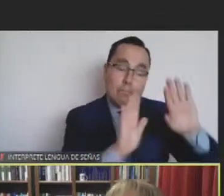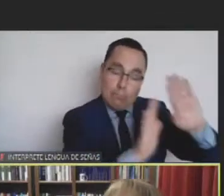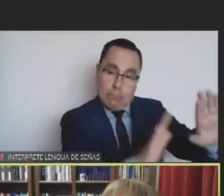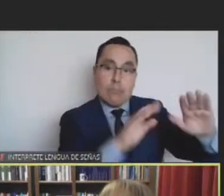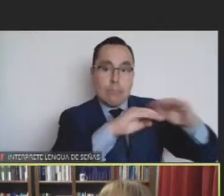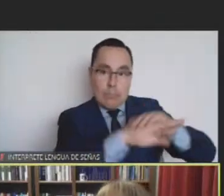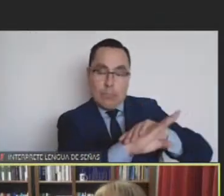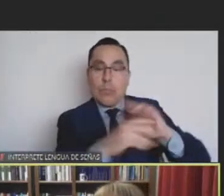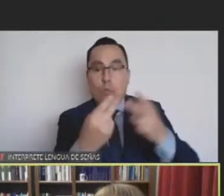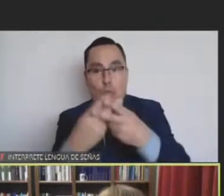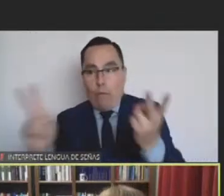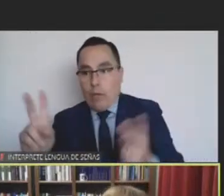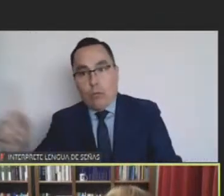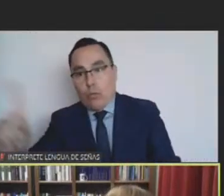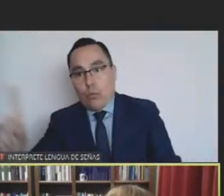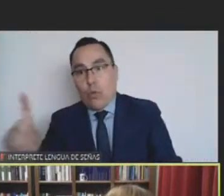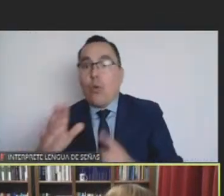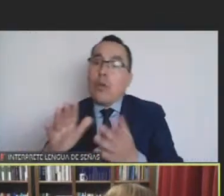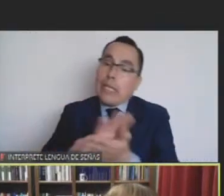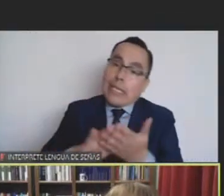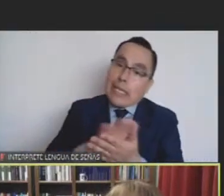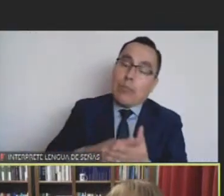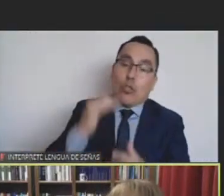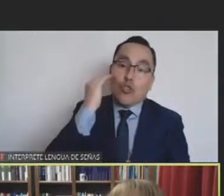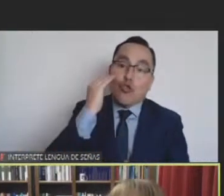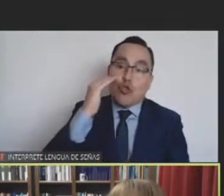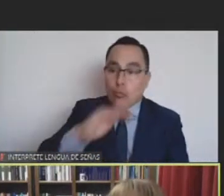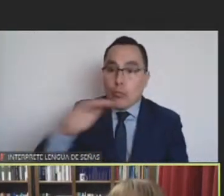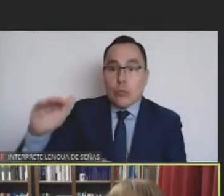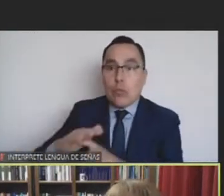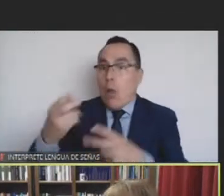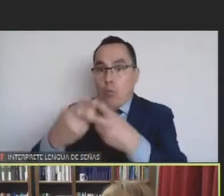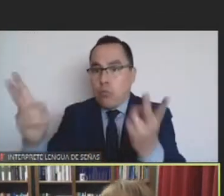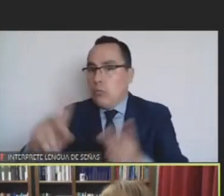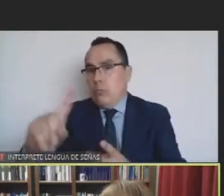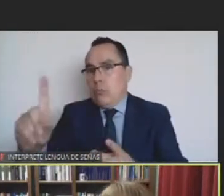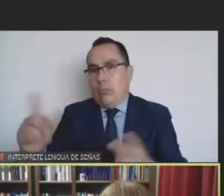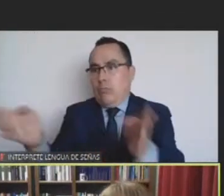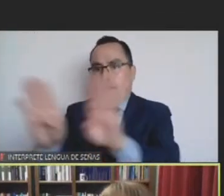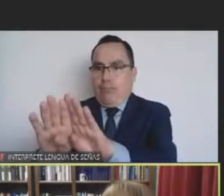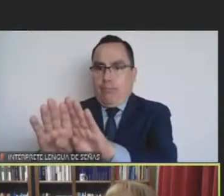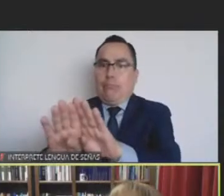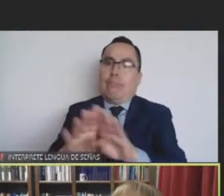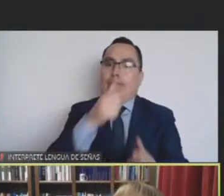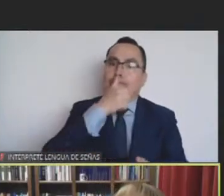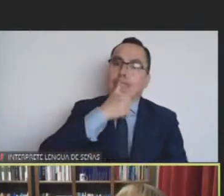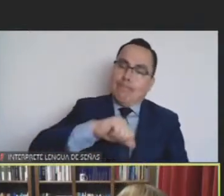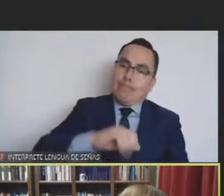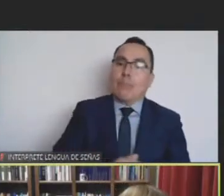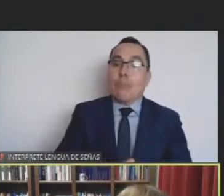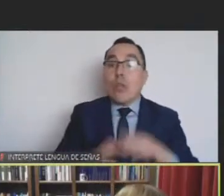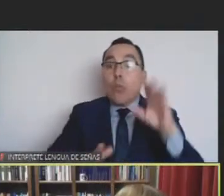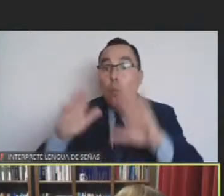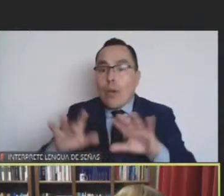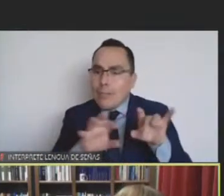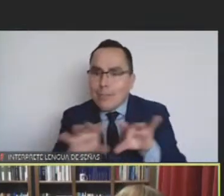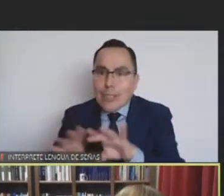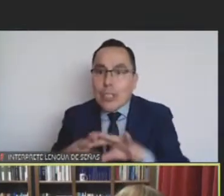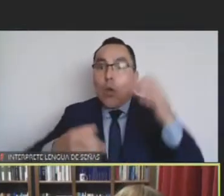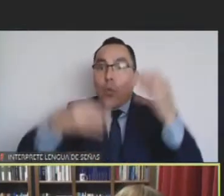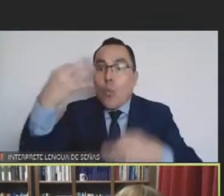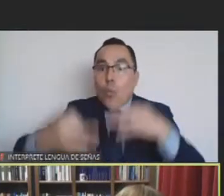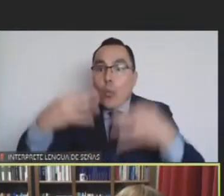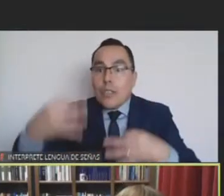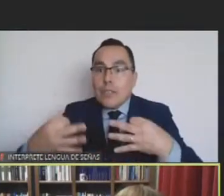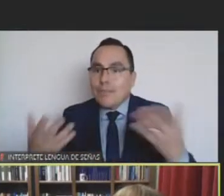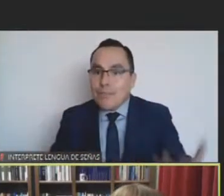de públicos vulnerables, como puede ser el caso de los menores de edad. En otras palabras, no solo administrar justicia, sino administrar justicia